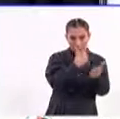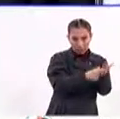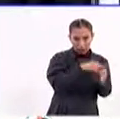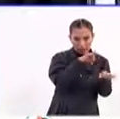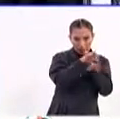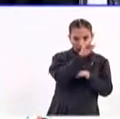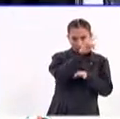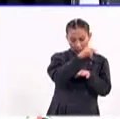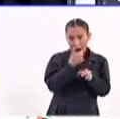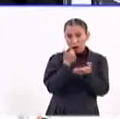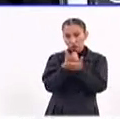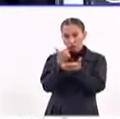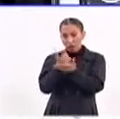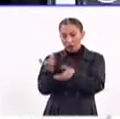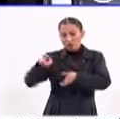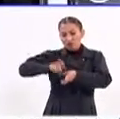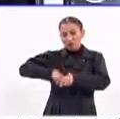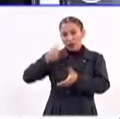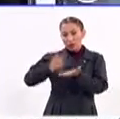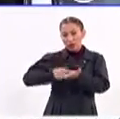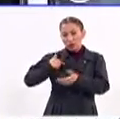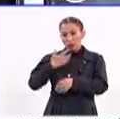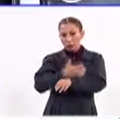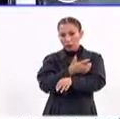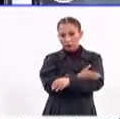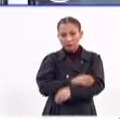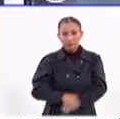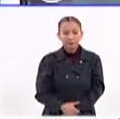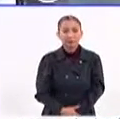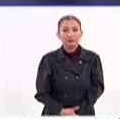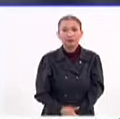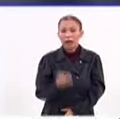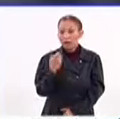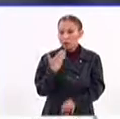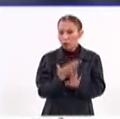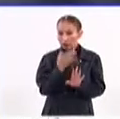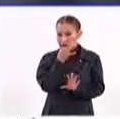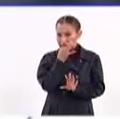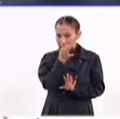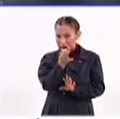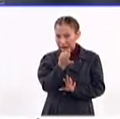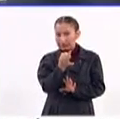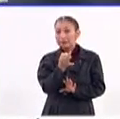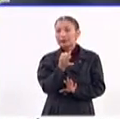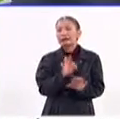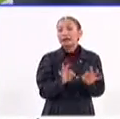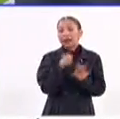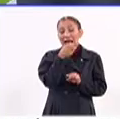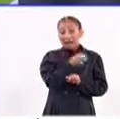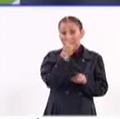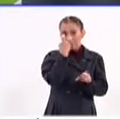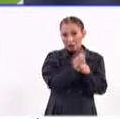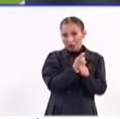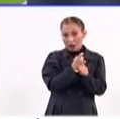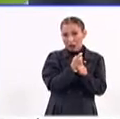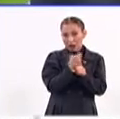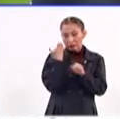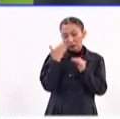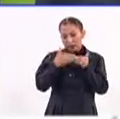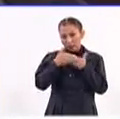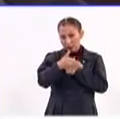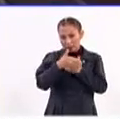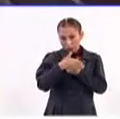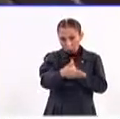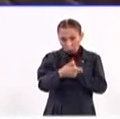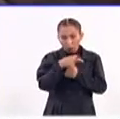politécnica acompañará el trayecto de los jóvenes. Aquí es muy pertinente mencionar que en estas primeras